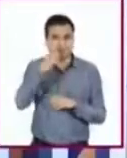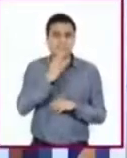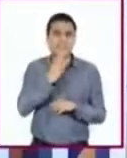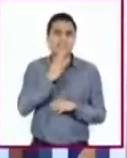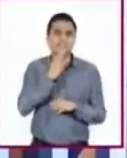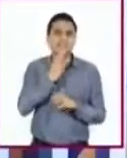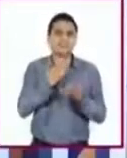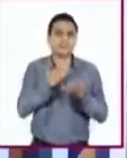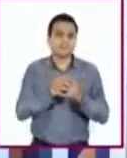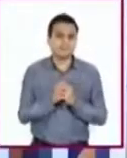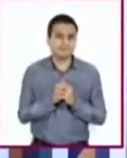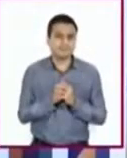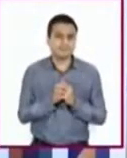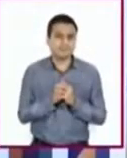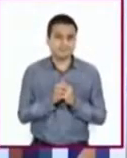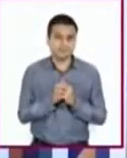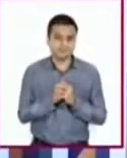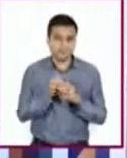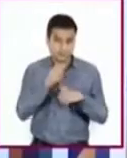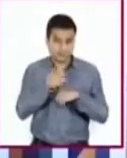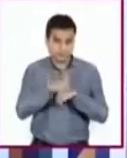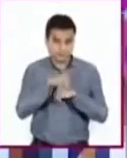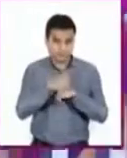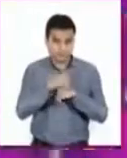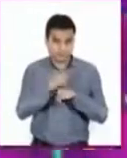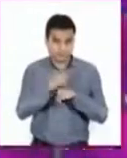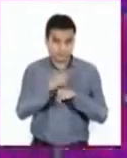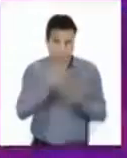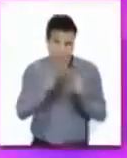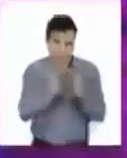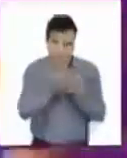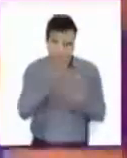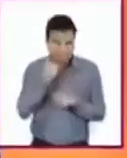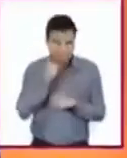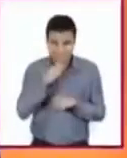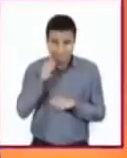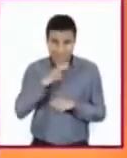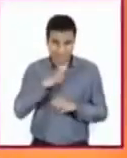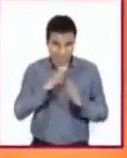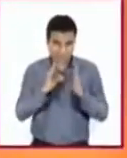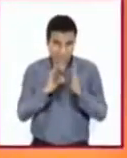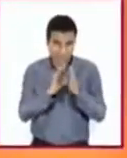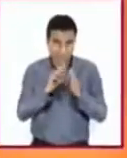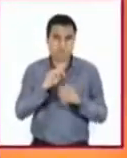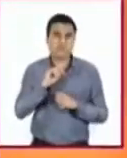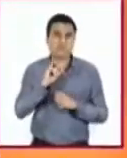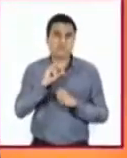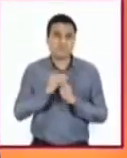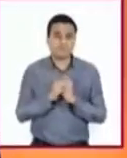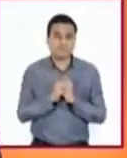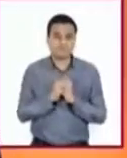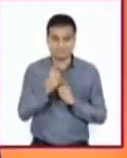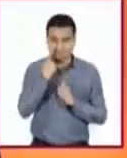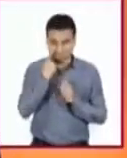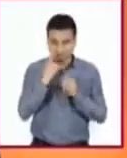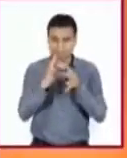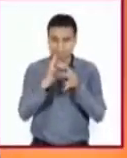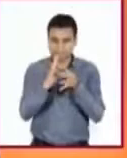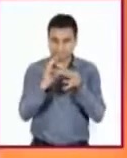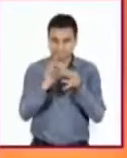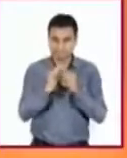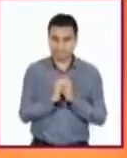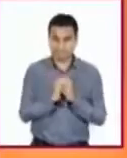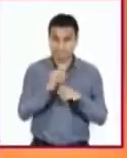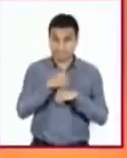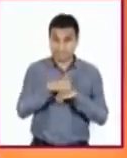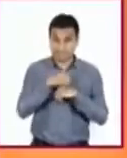decimal es siempre el punto decimal? Para responder las preguntas, les digo que los separadores decimales